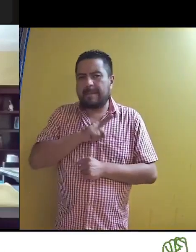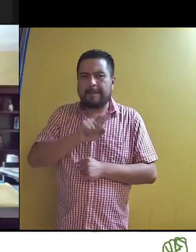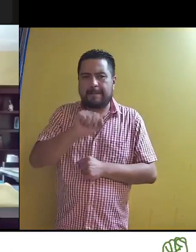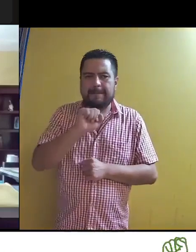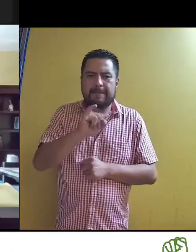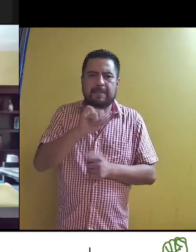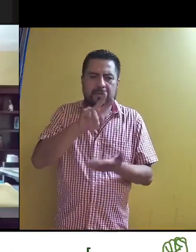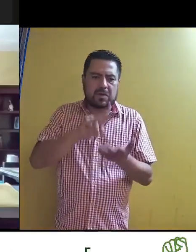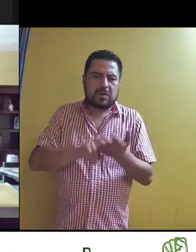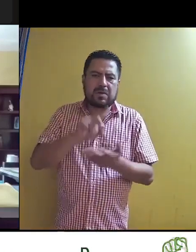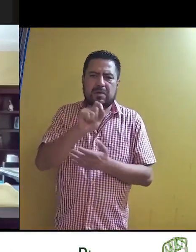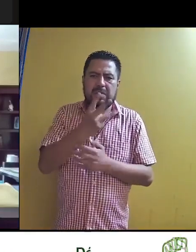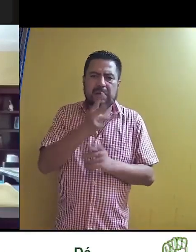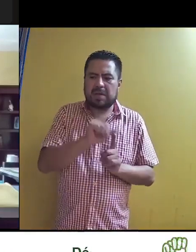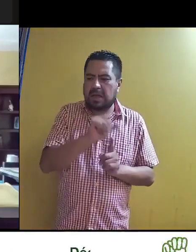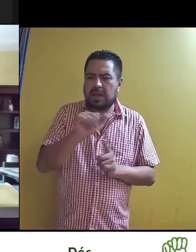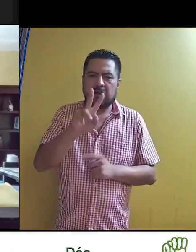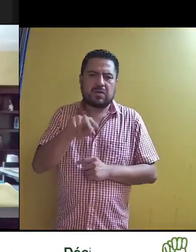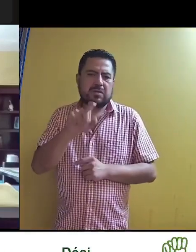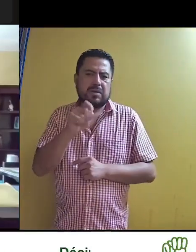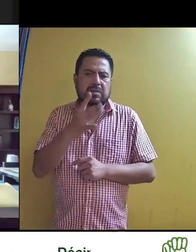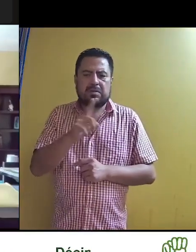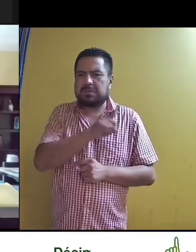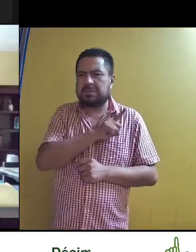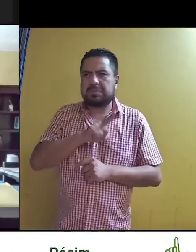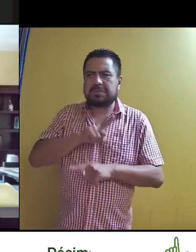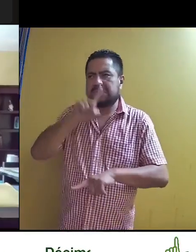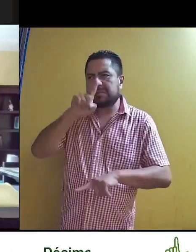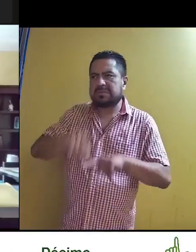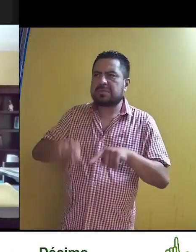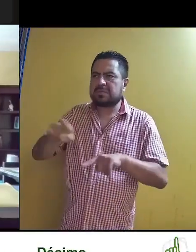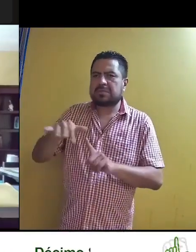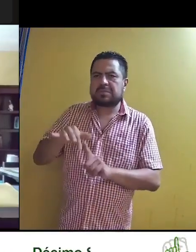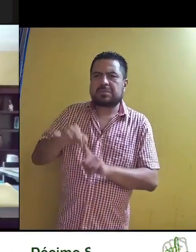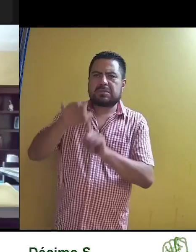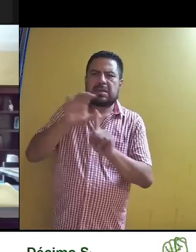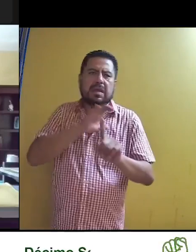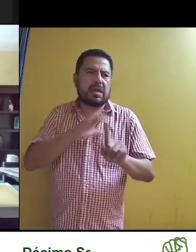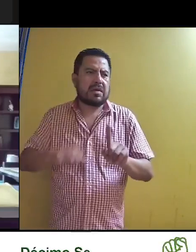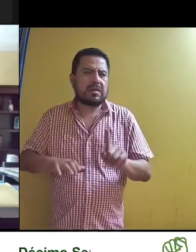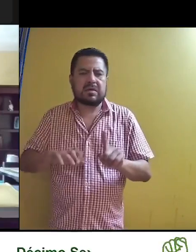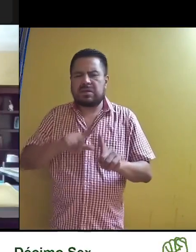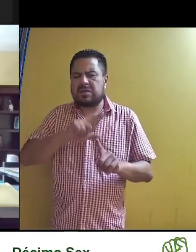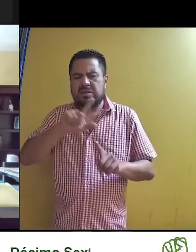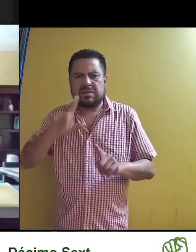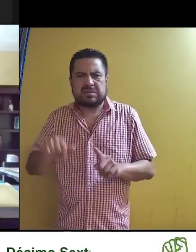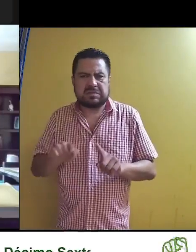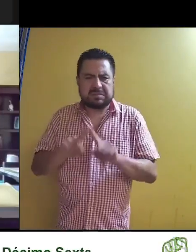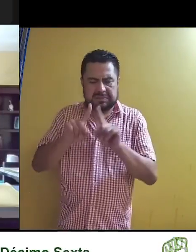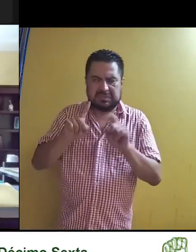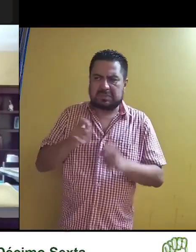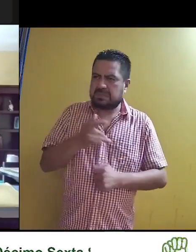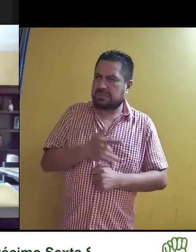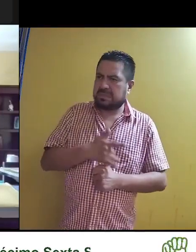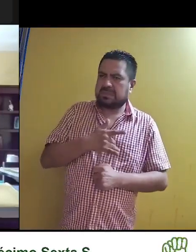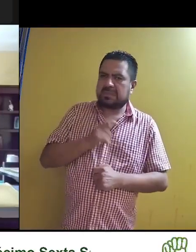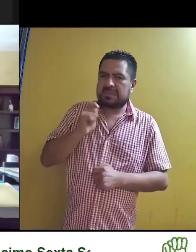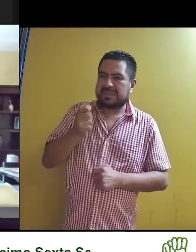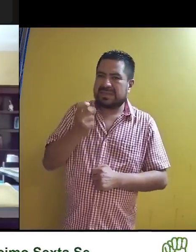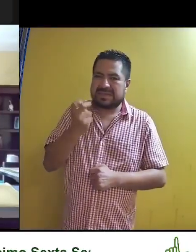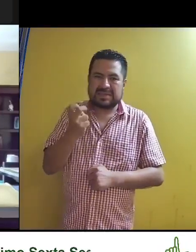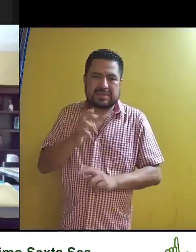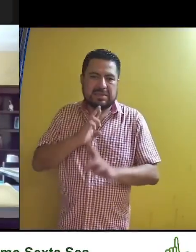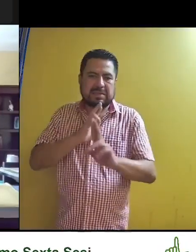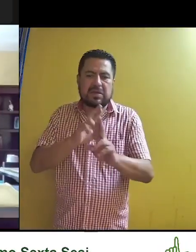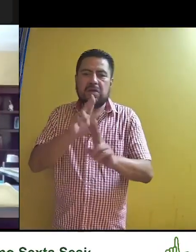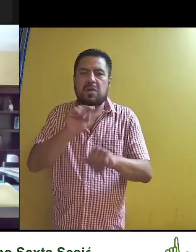el 2023-2024 le fuera negado el registro de la candidatura. Curiosamente, esa resolución no